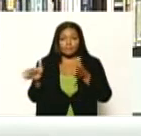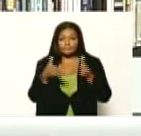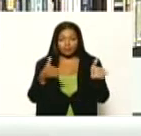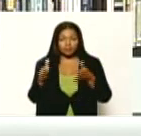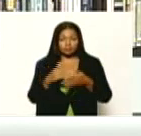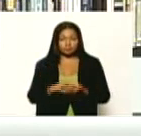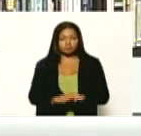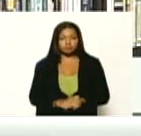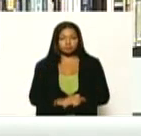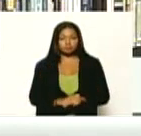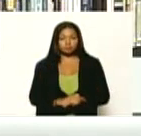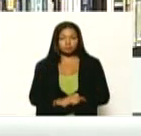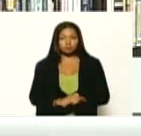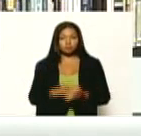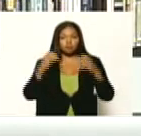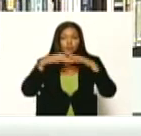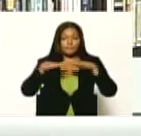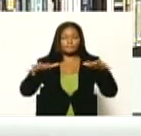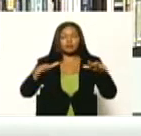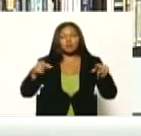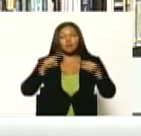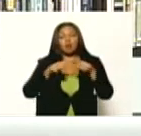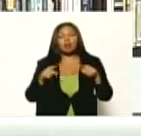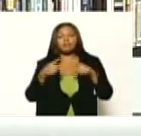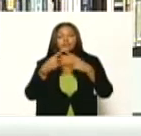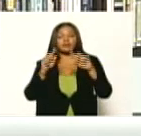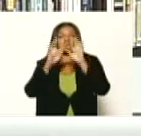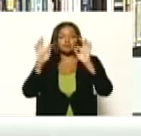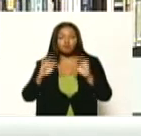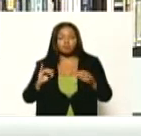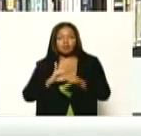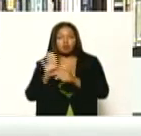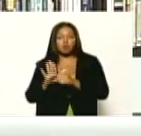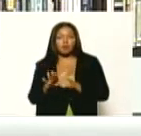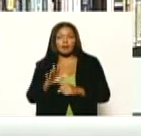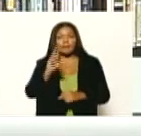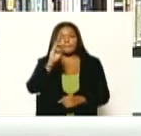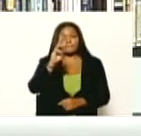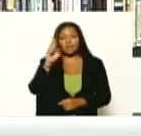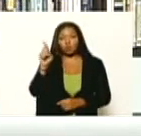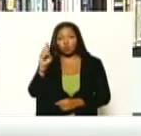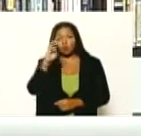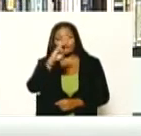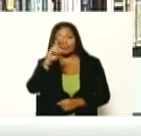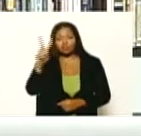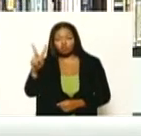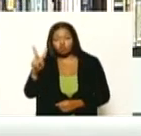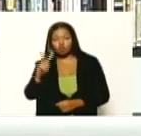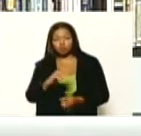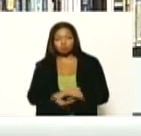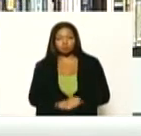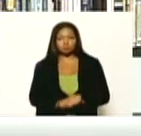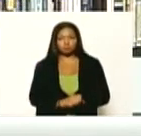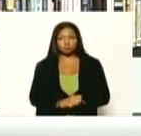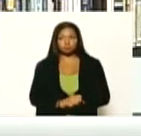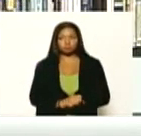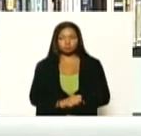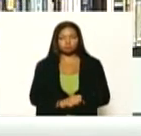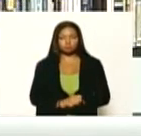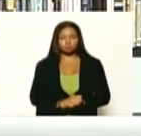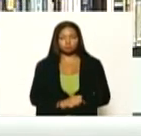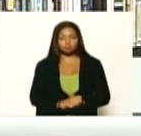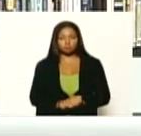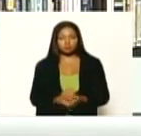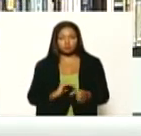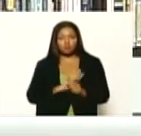con la circulación masiva de las variantes brasileras P1 y P2, mejor denominadas por mí como